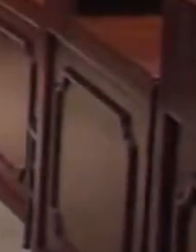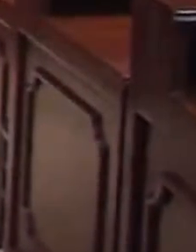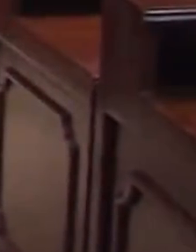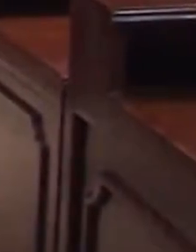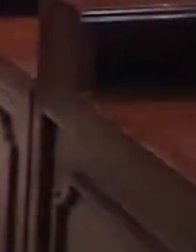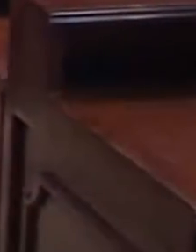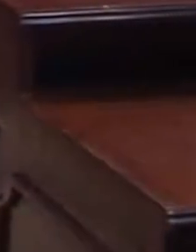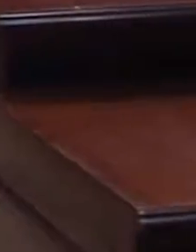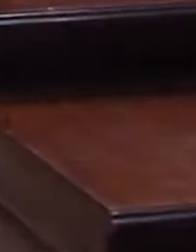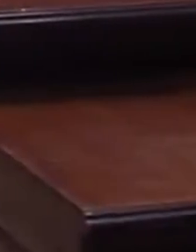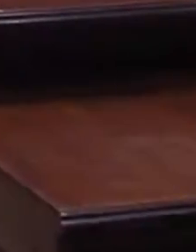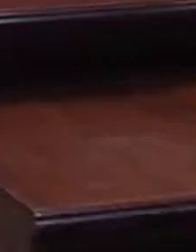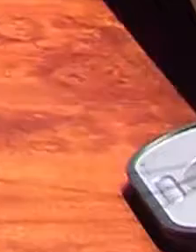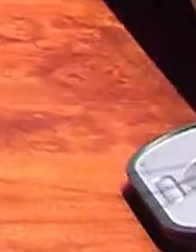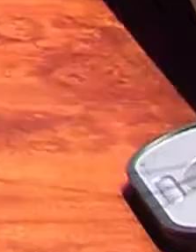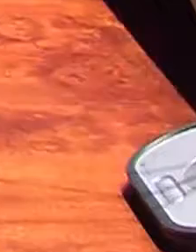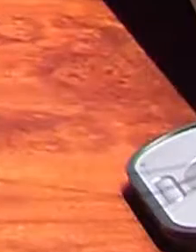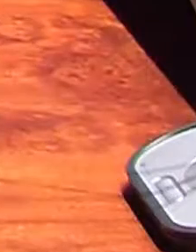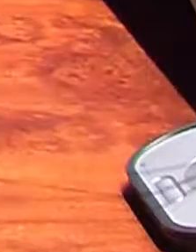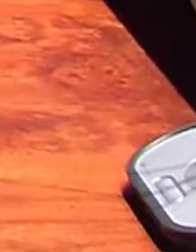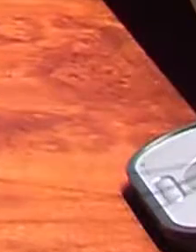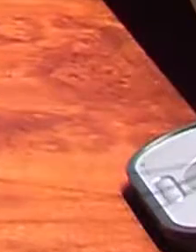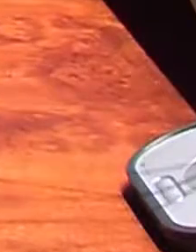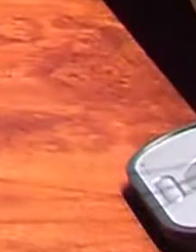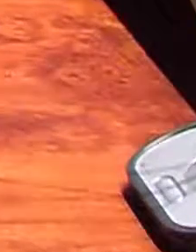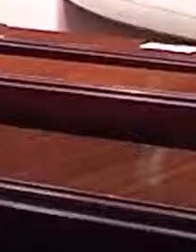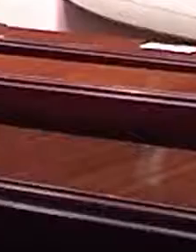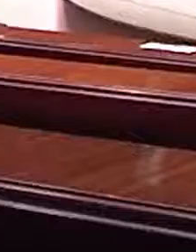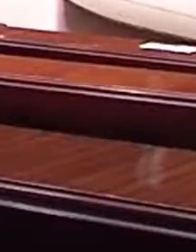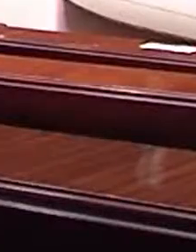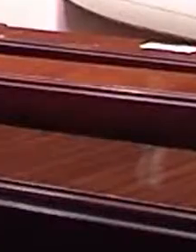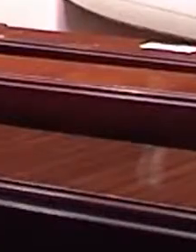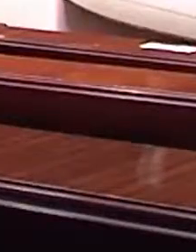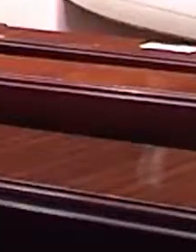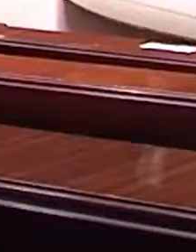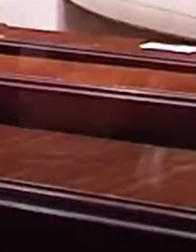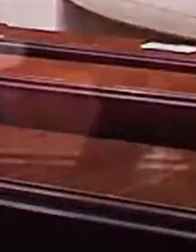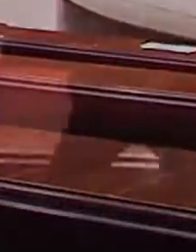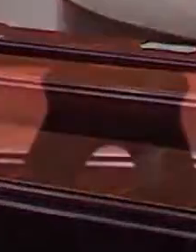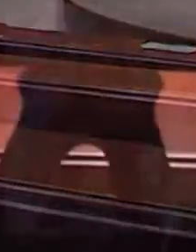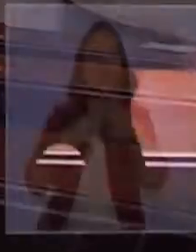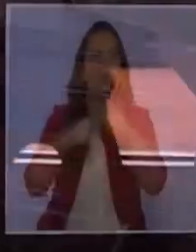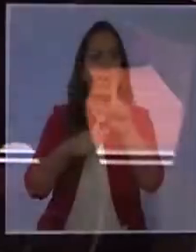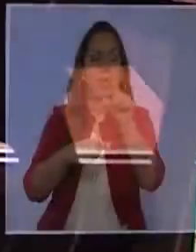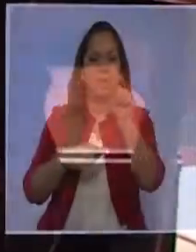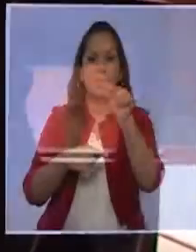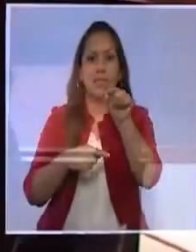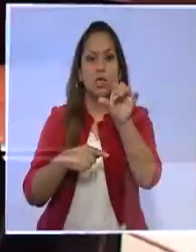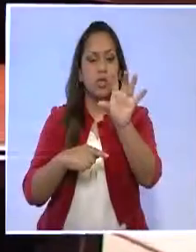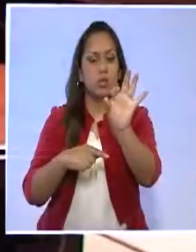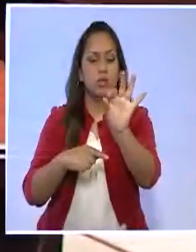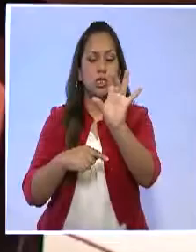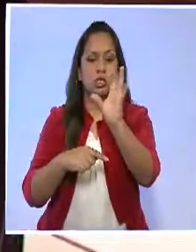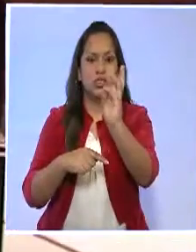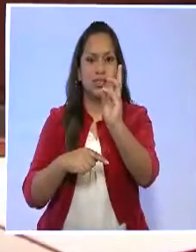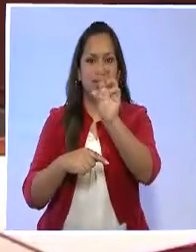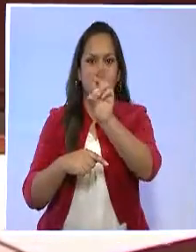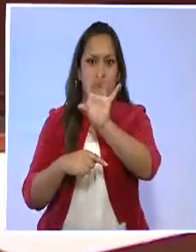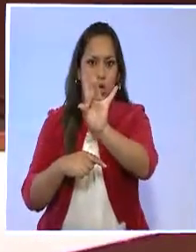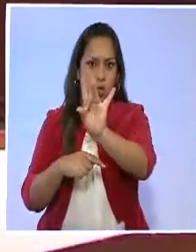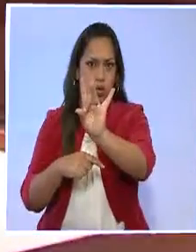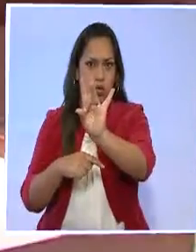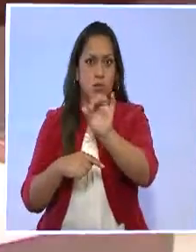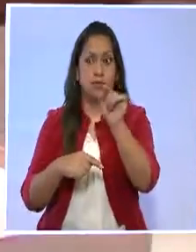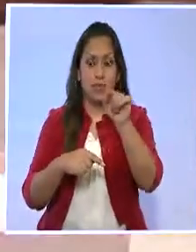eléctrica con el nombre que tiene actualmente nace en 1958 1960 cuando se construyó el palacio legislativo